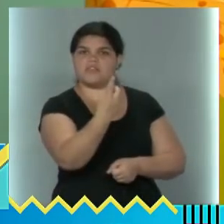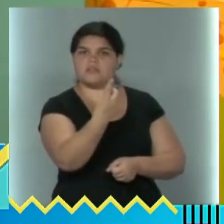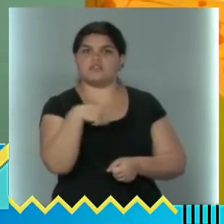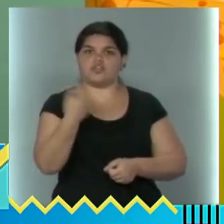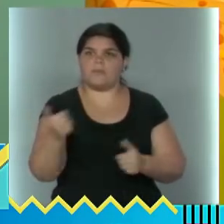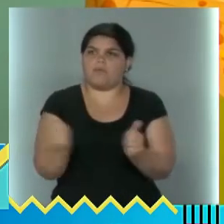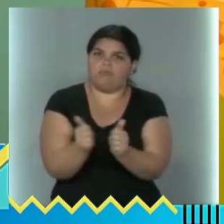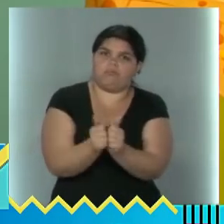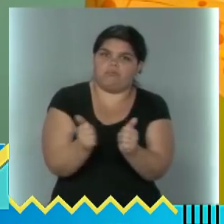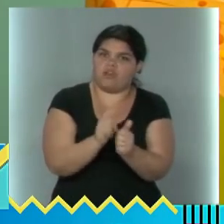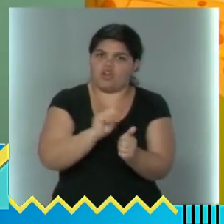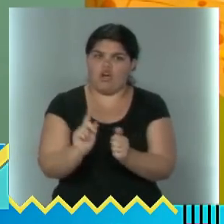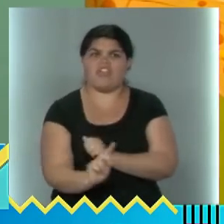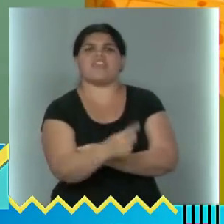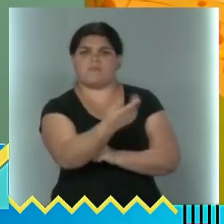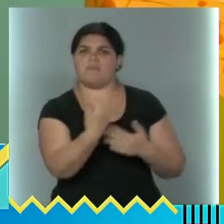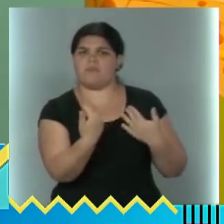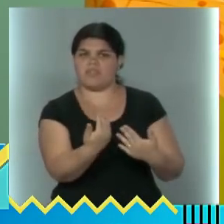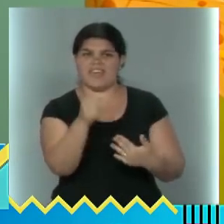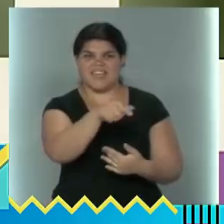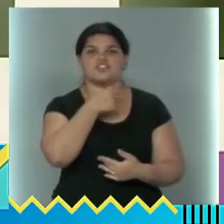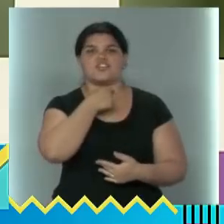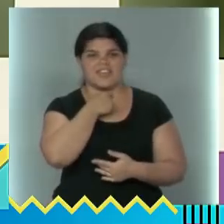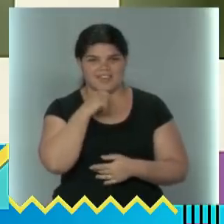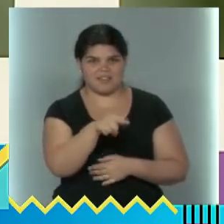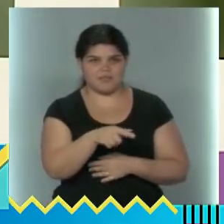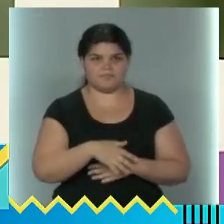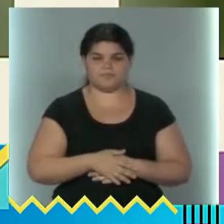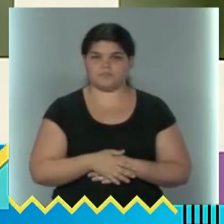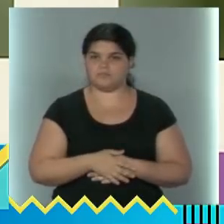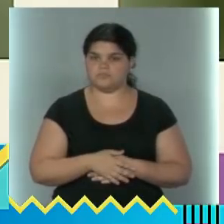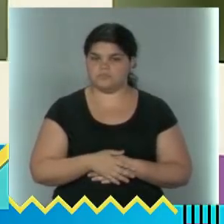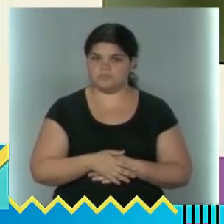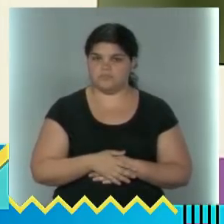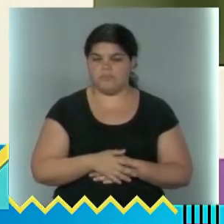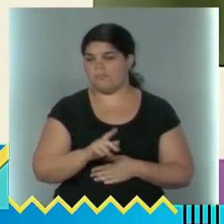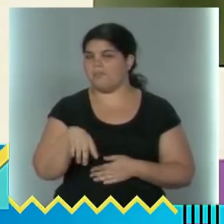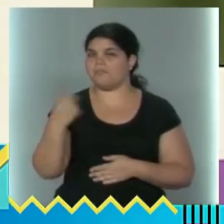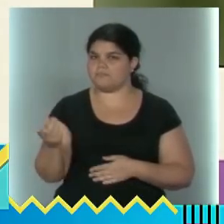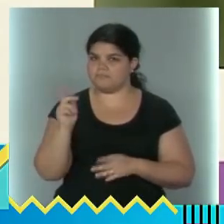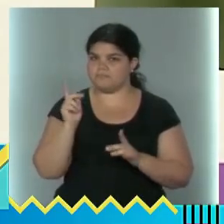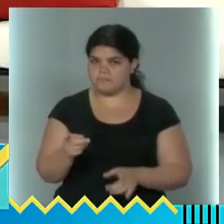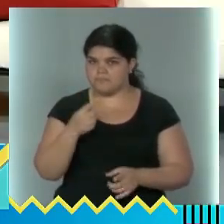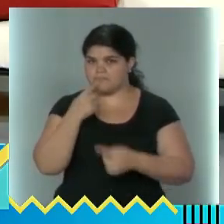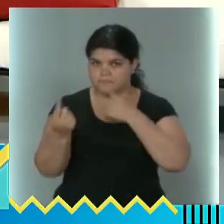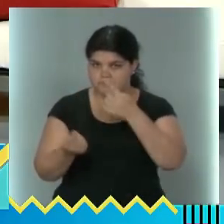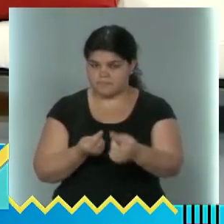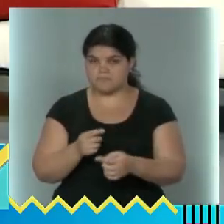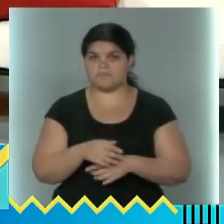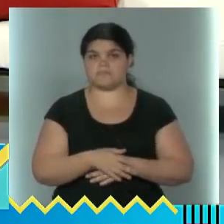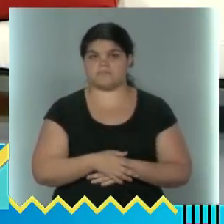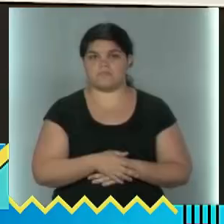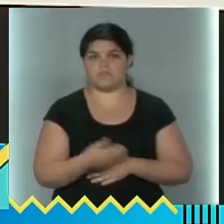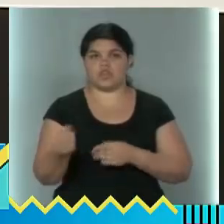Entonces, bueno, esto es lo que nosotros buscamos. Desde el lado de la rehabilitación. Bueno, y del otro lado también queremos consultarte también, Sebastián, acerca